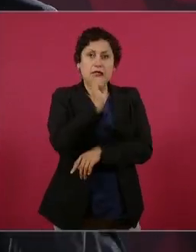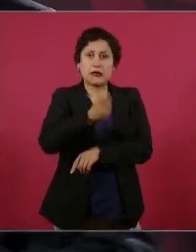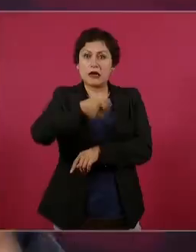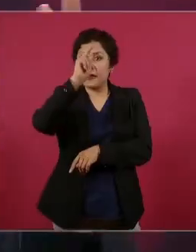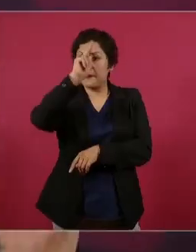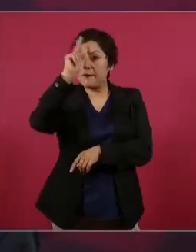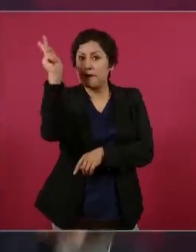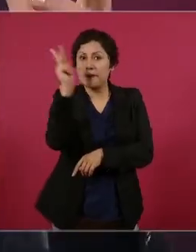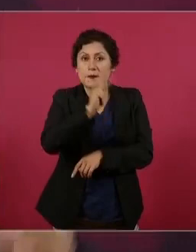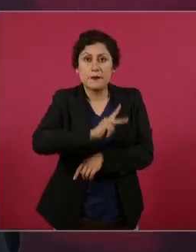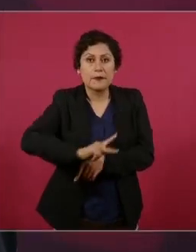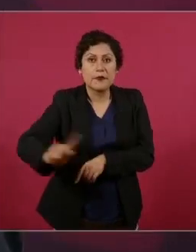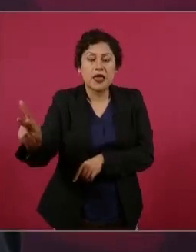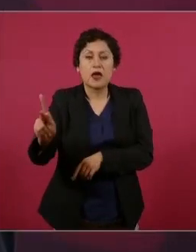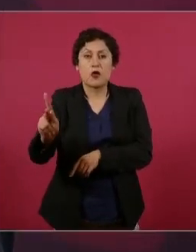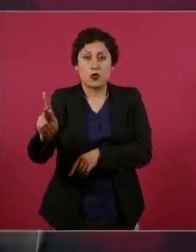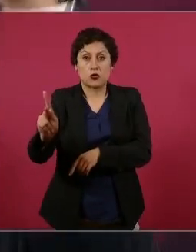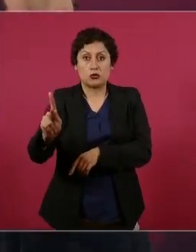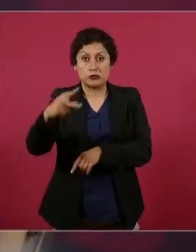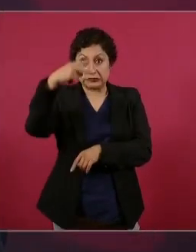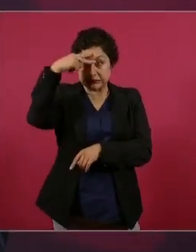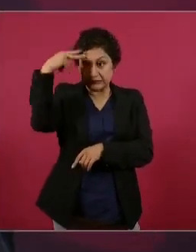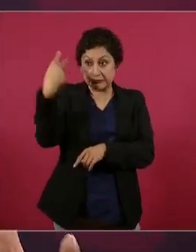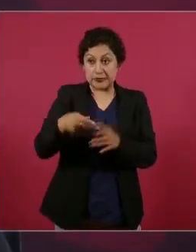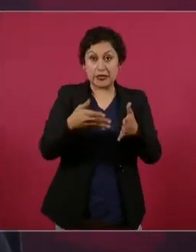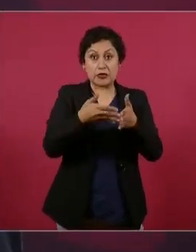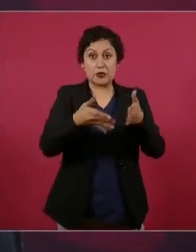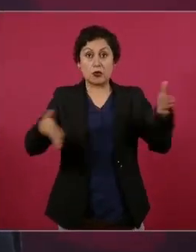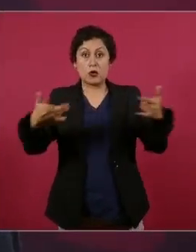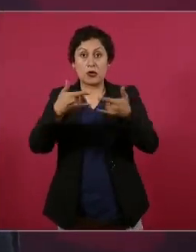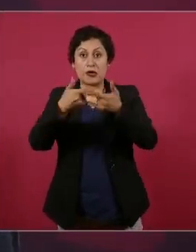en toda la historia de México, y se puede probar.